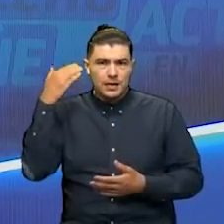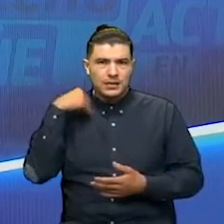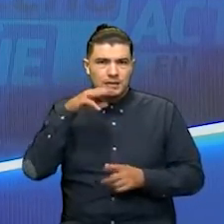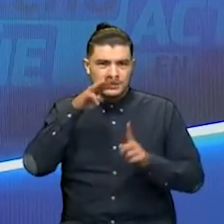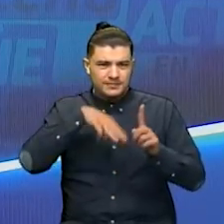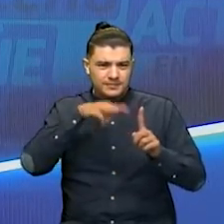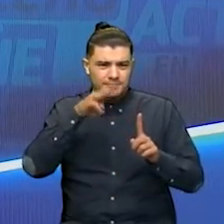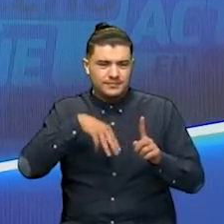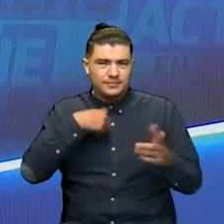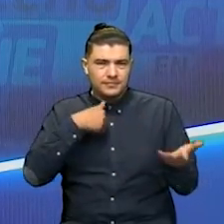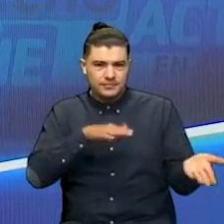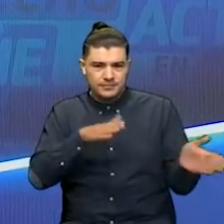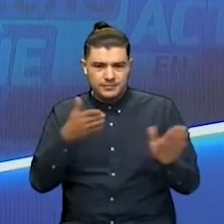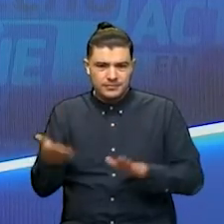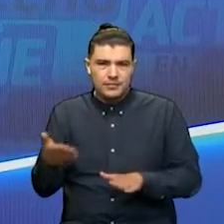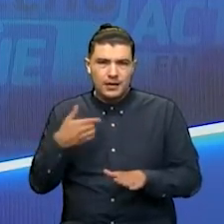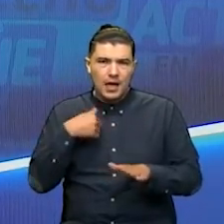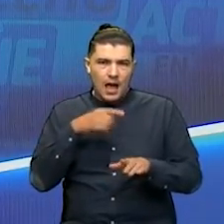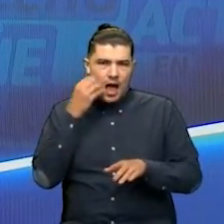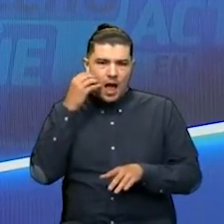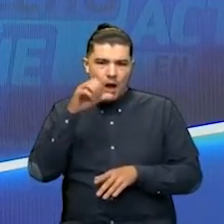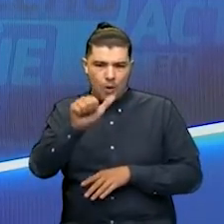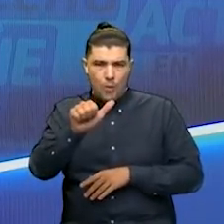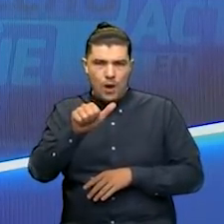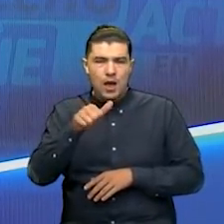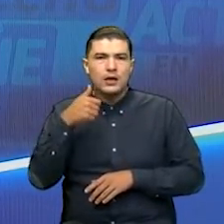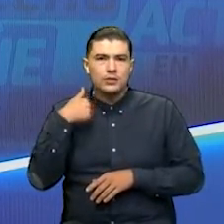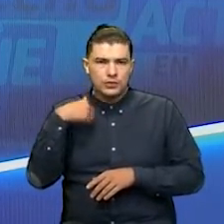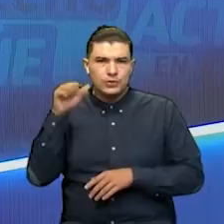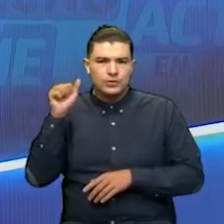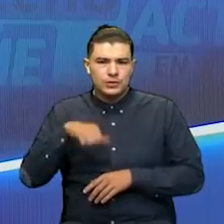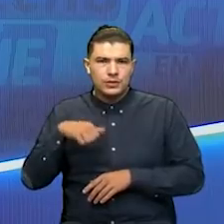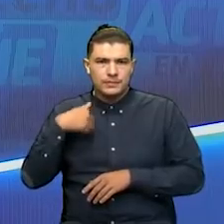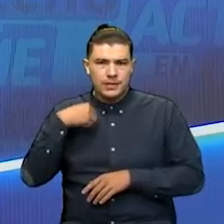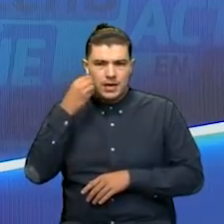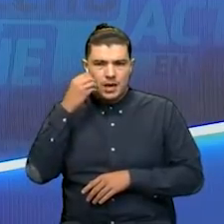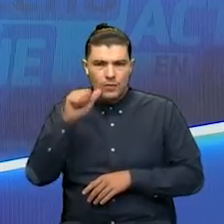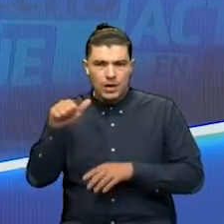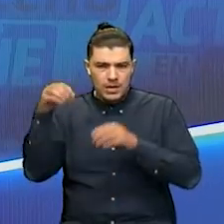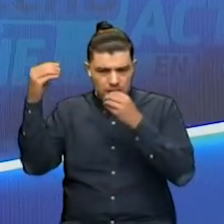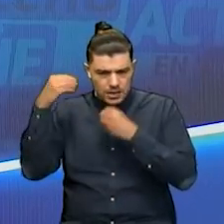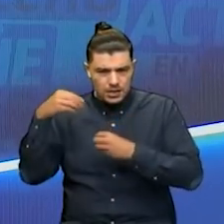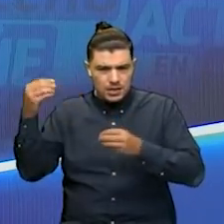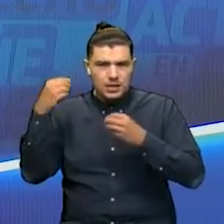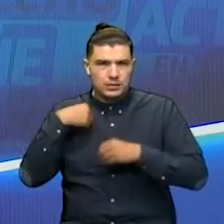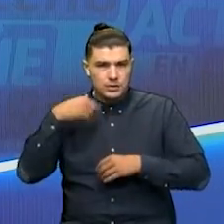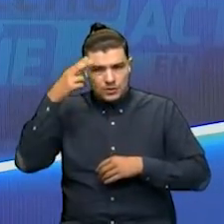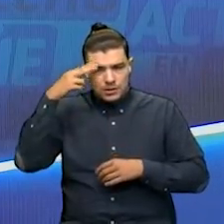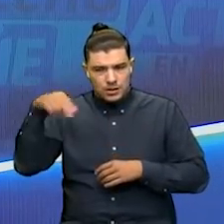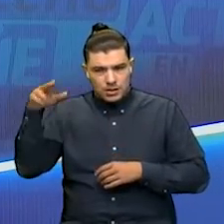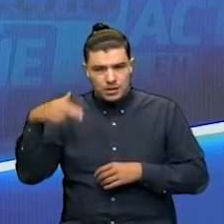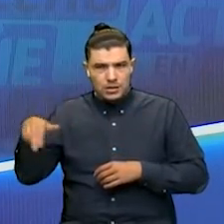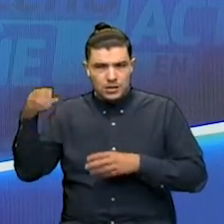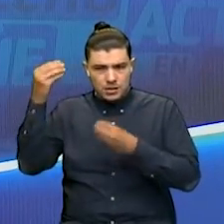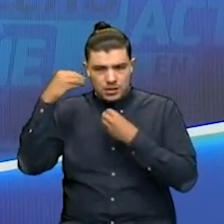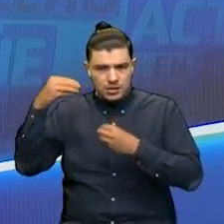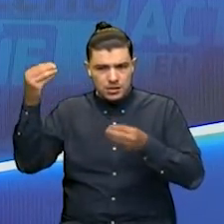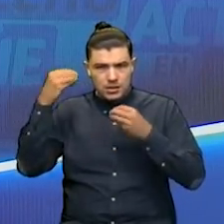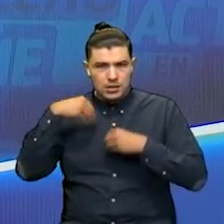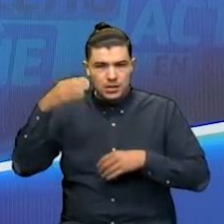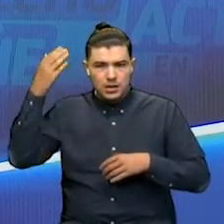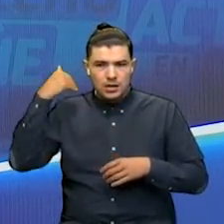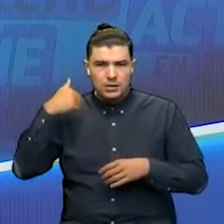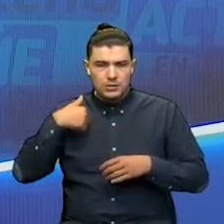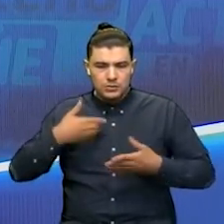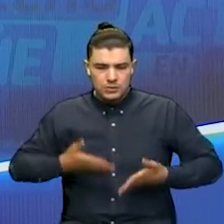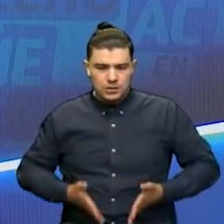3 meses falleció mi abuela. Yo fui criada con ella, yo soy la nieta. Yo fui criada, ella me crió desde que